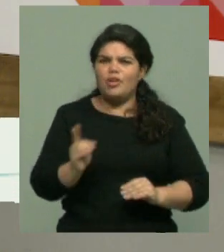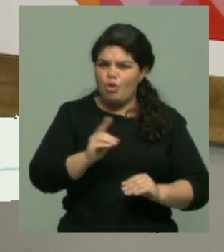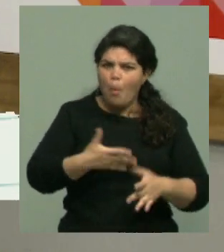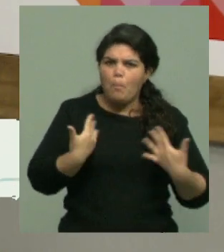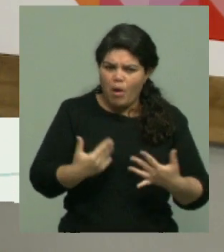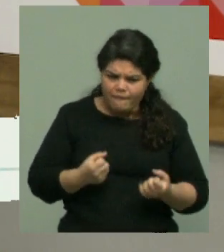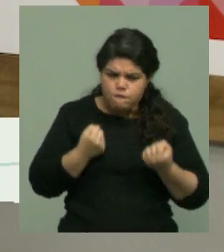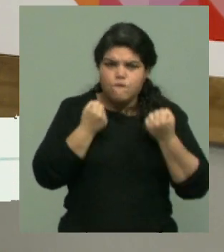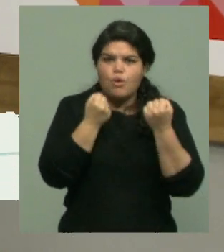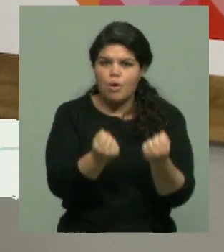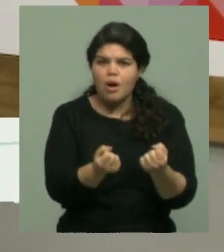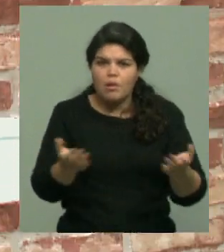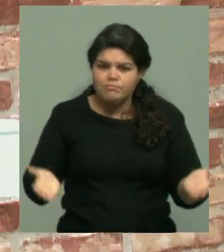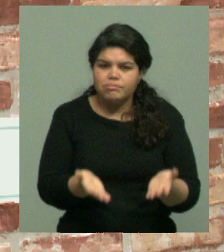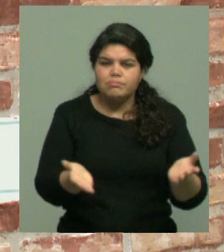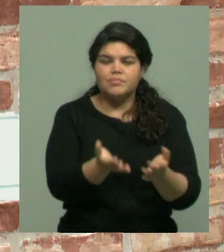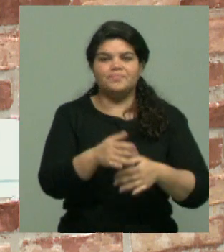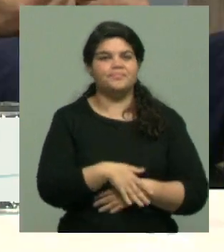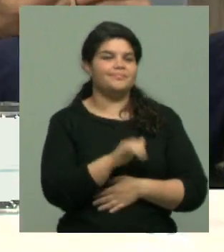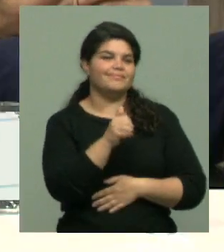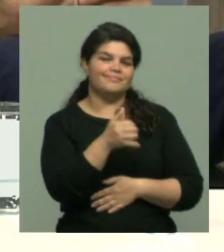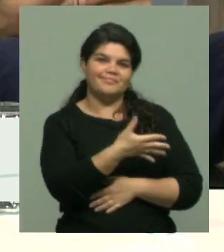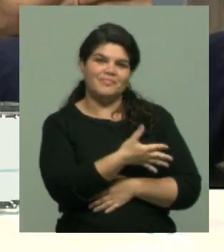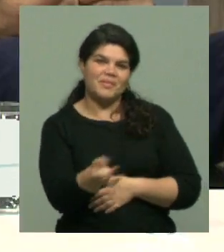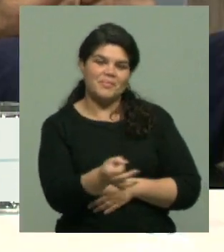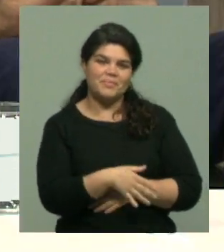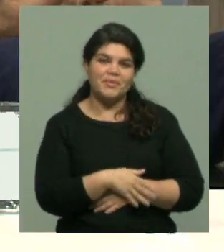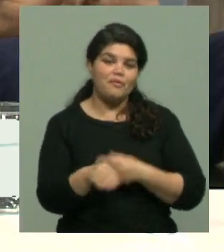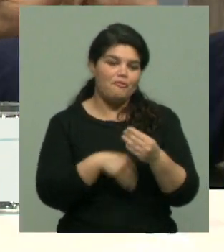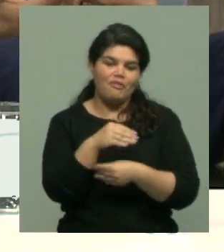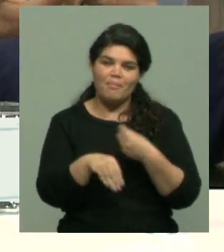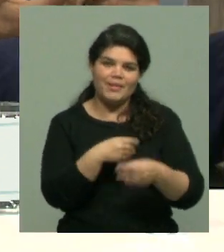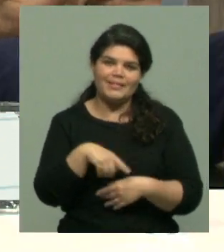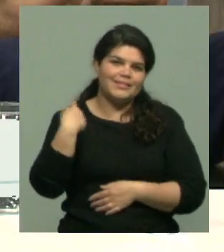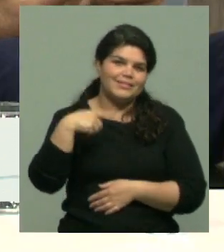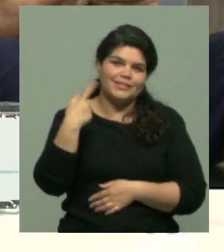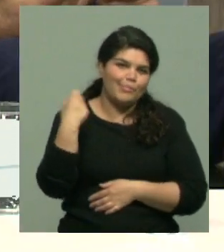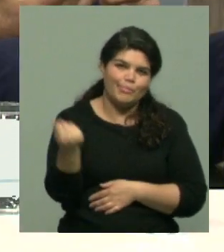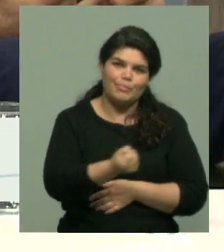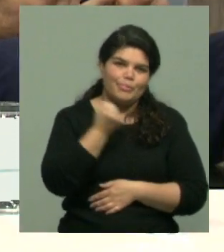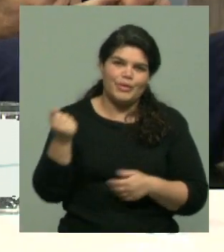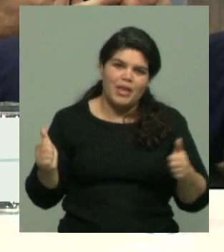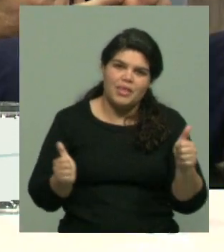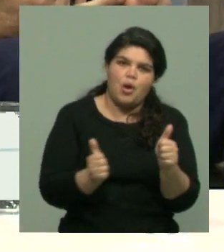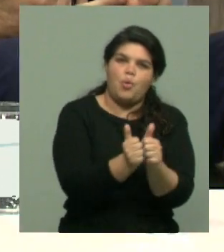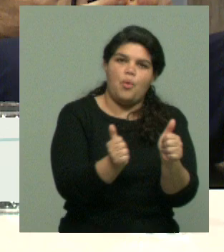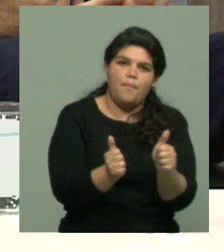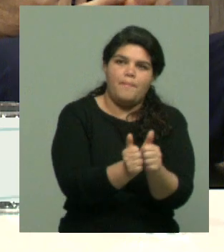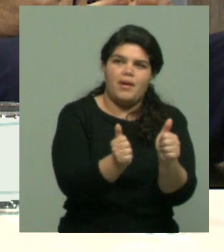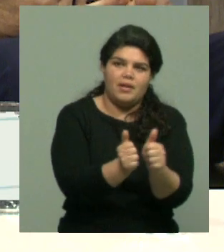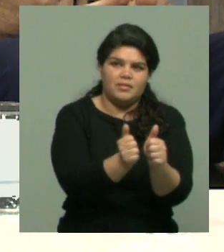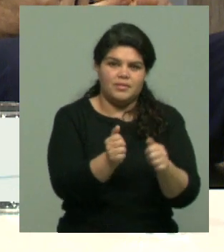él todo el tiempo. Sí, evidentemente la familia tiene que acompañar, siempre acompaña. El otro día cuando fue